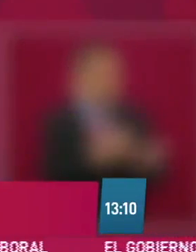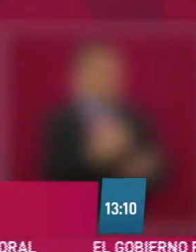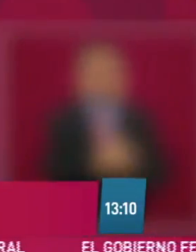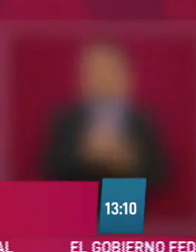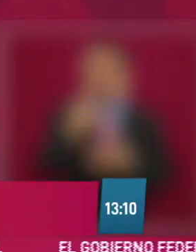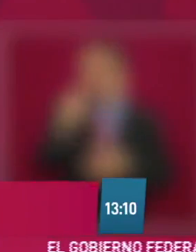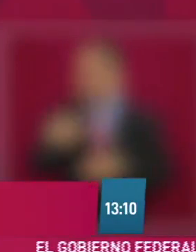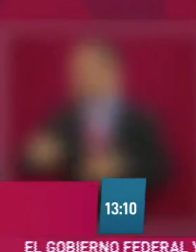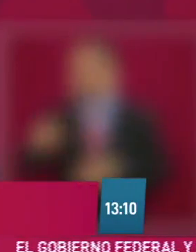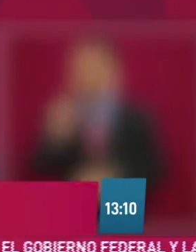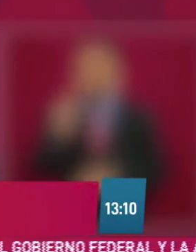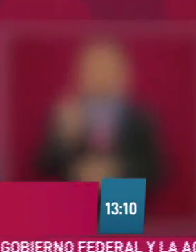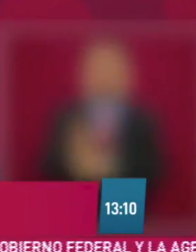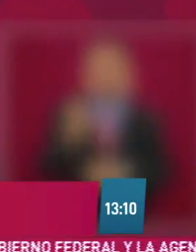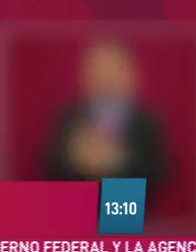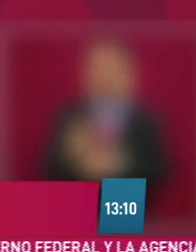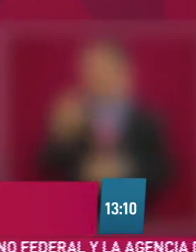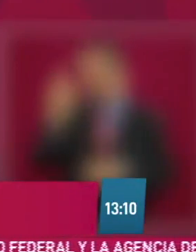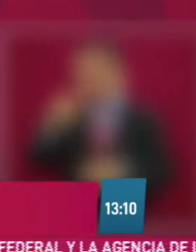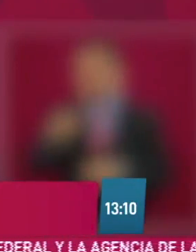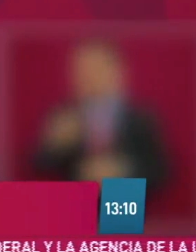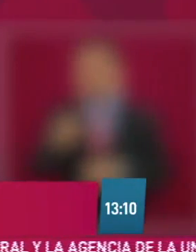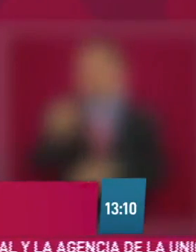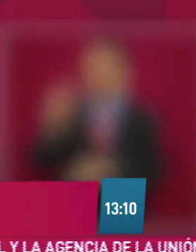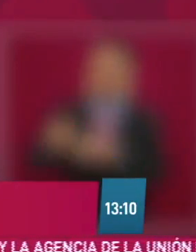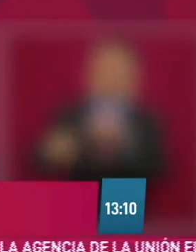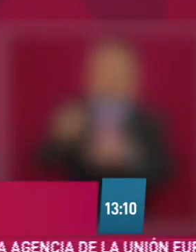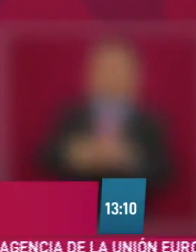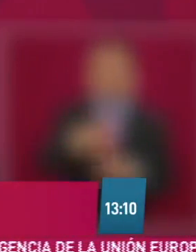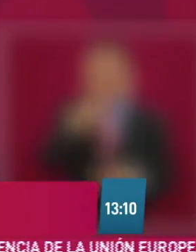de limpiar de corrupción a México,